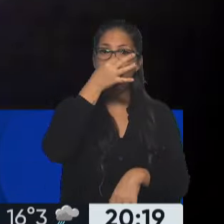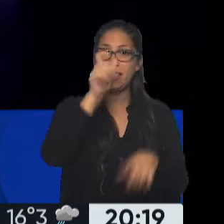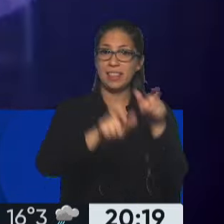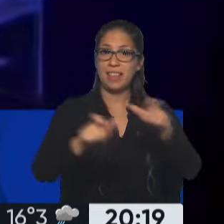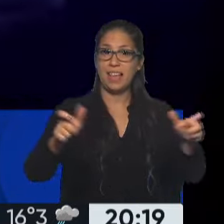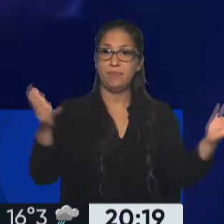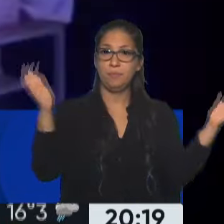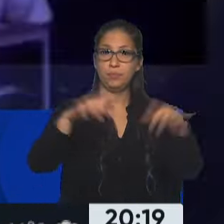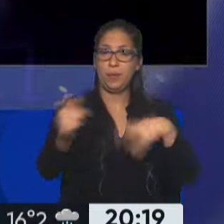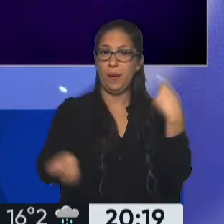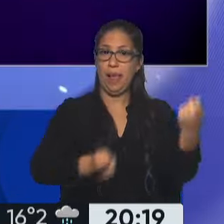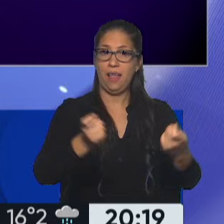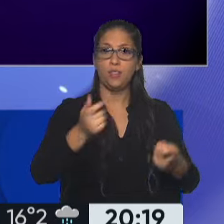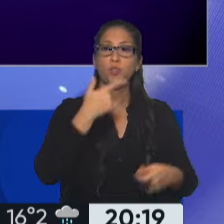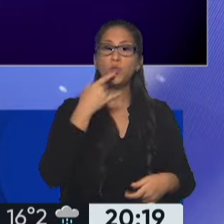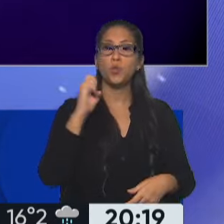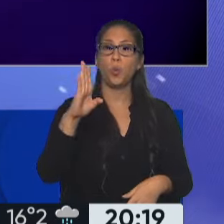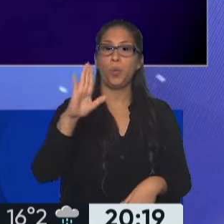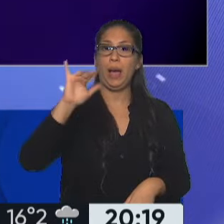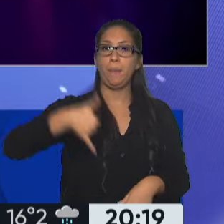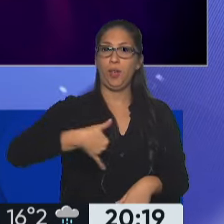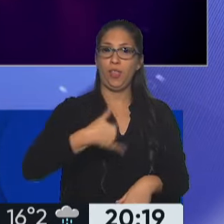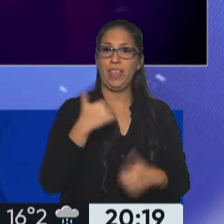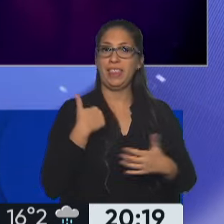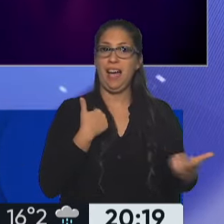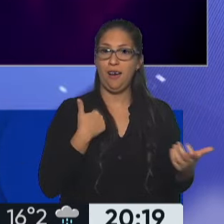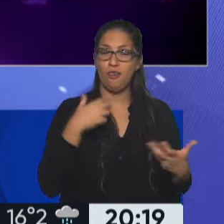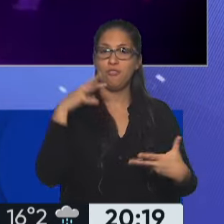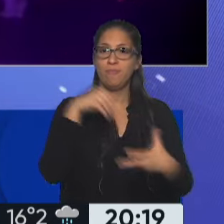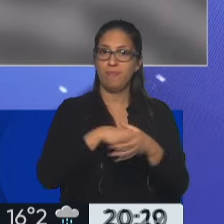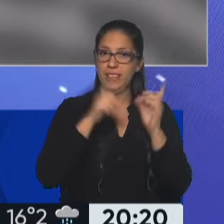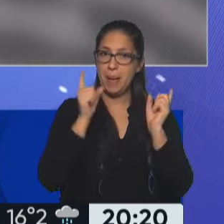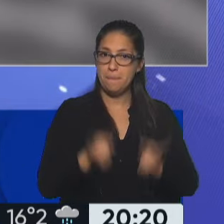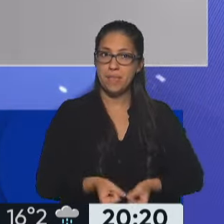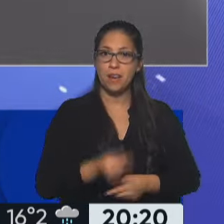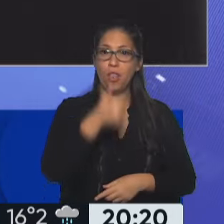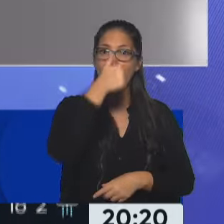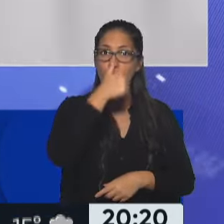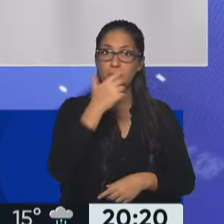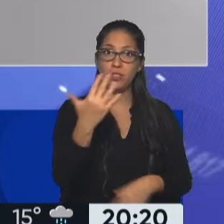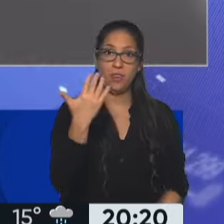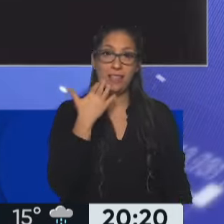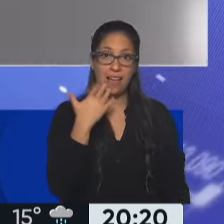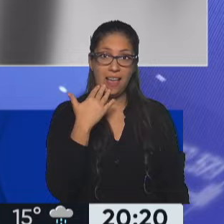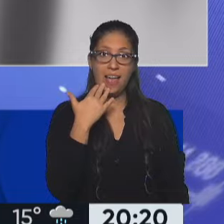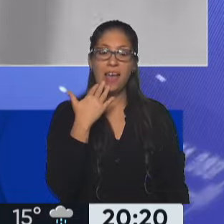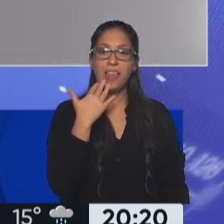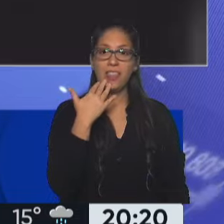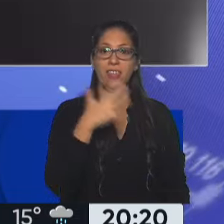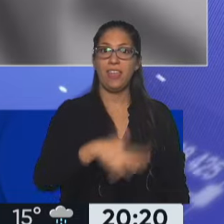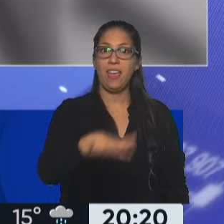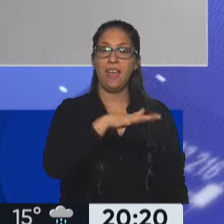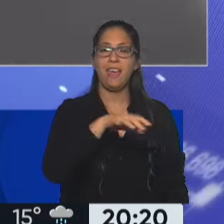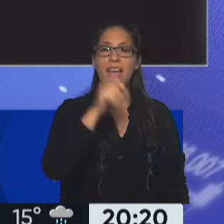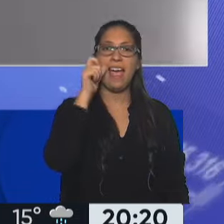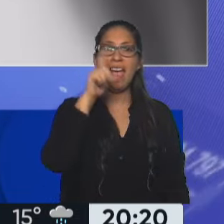y los subcampeones de tango. No solamente vamos a poder estar disfrutando este domingo a las 5 de la tarde en El Foco, sino que también